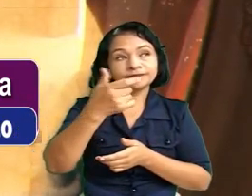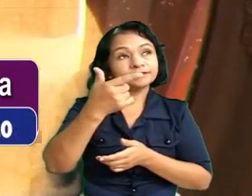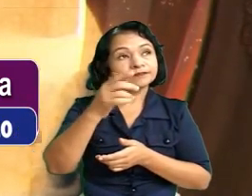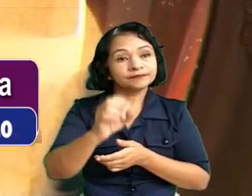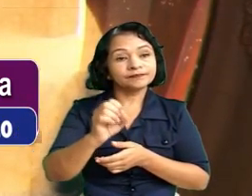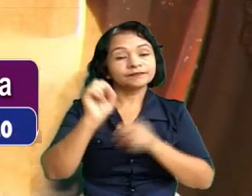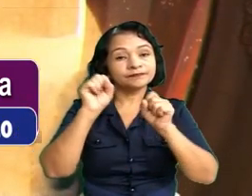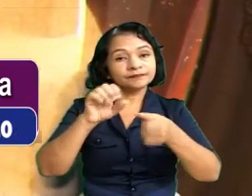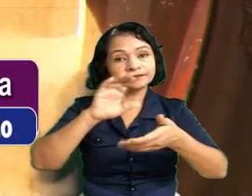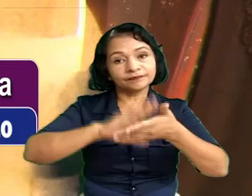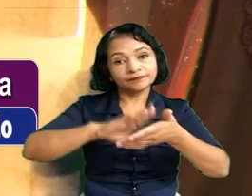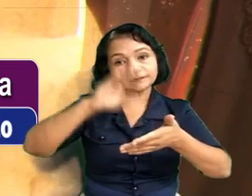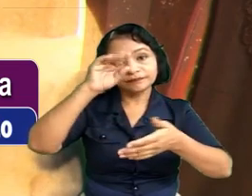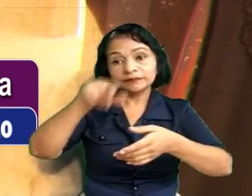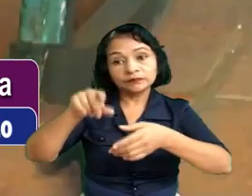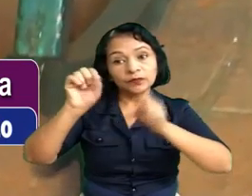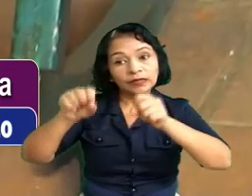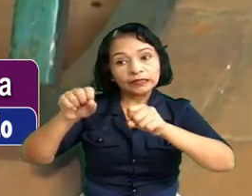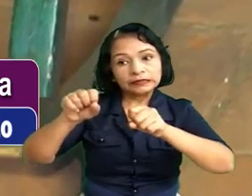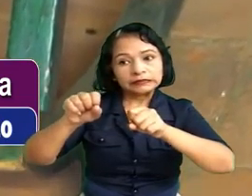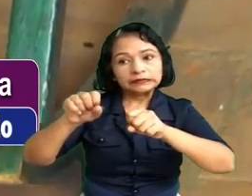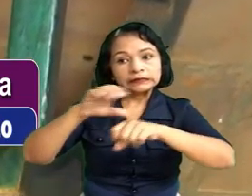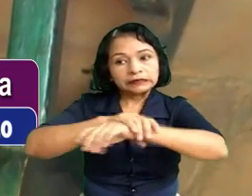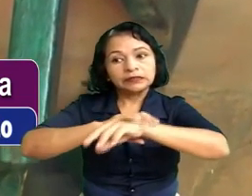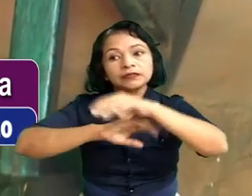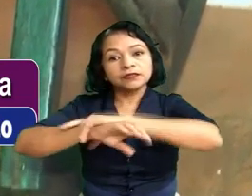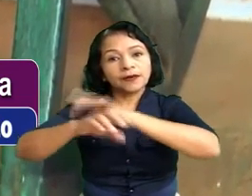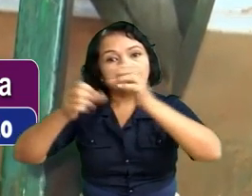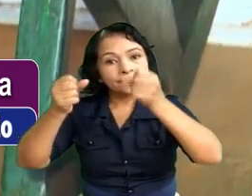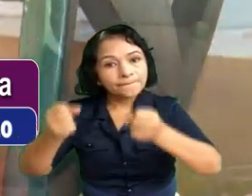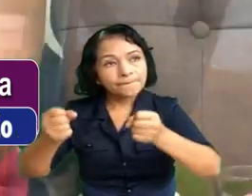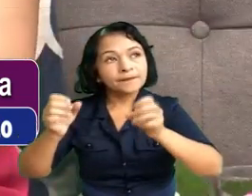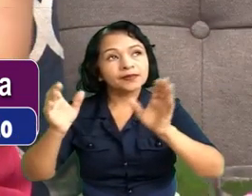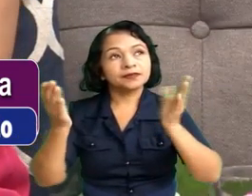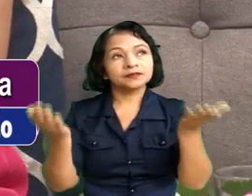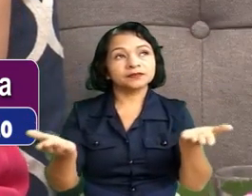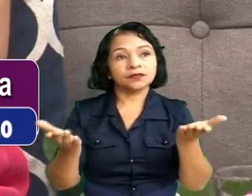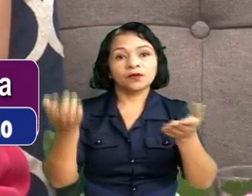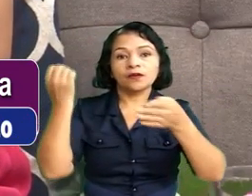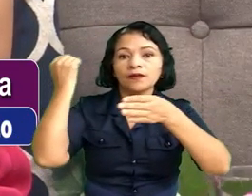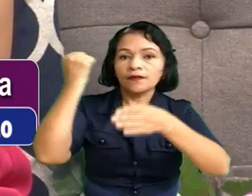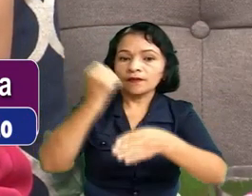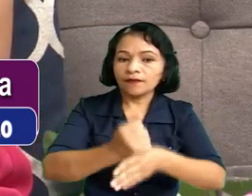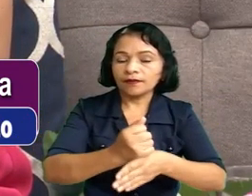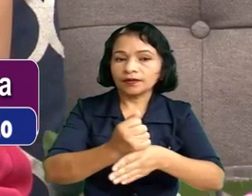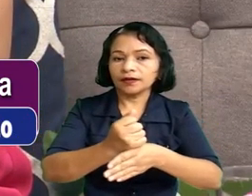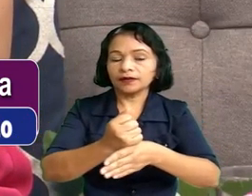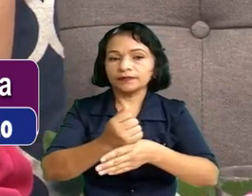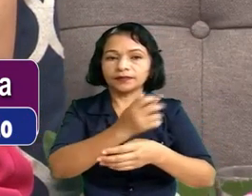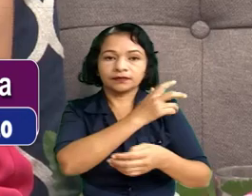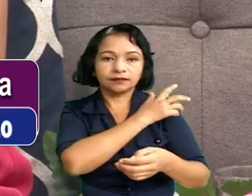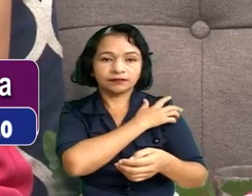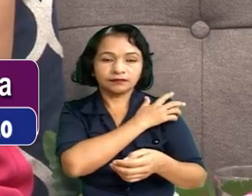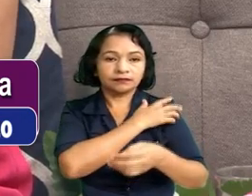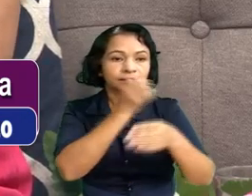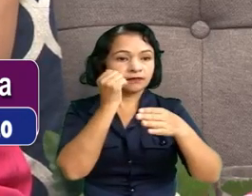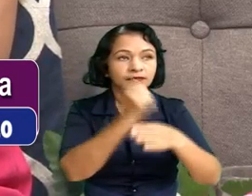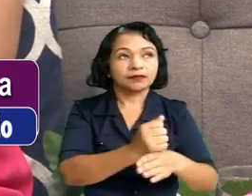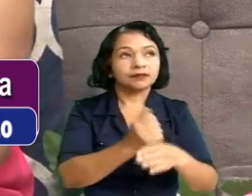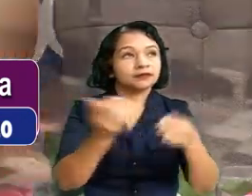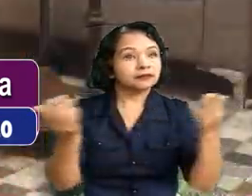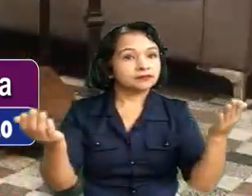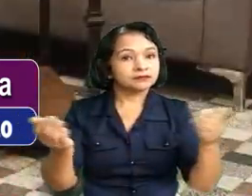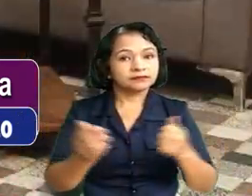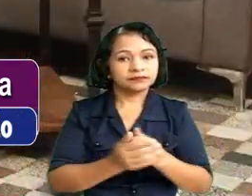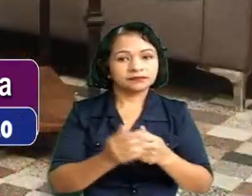que la prendieran. Y que efectivamente ocurrió. Exacto, o que la asesinara la Guardia Nacional, porque la Guardia